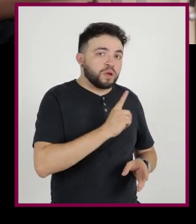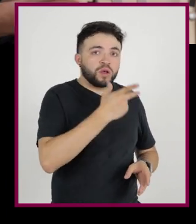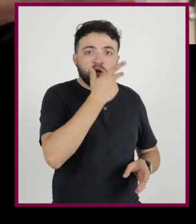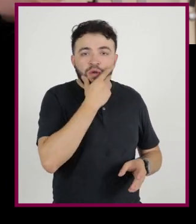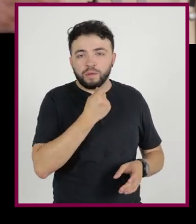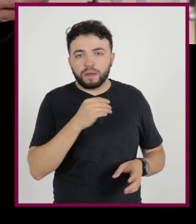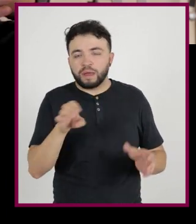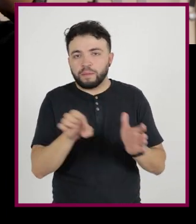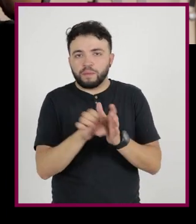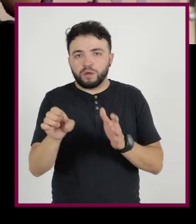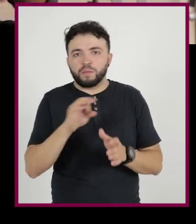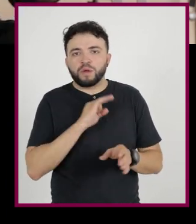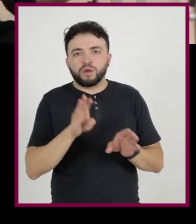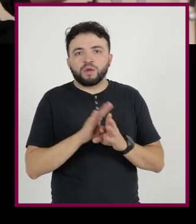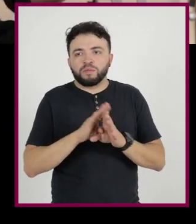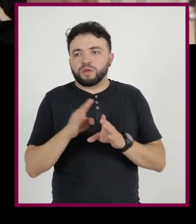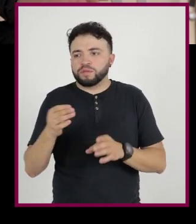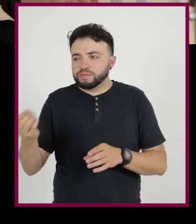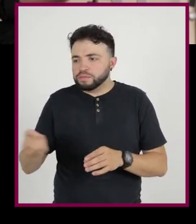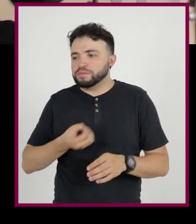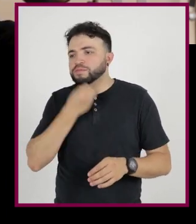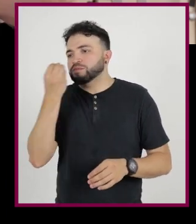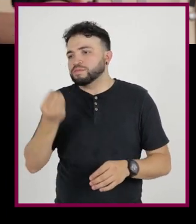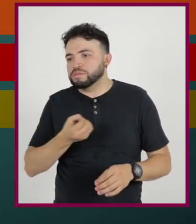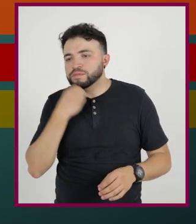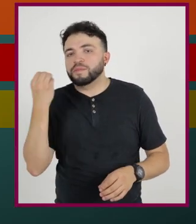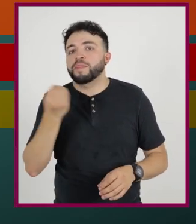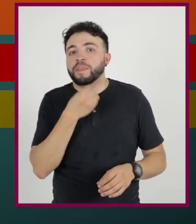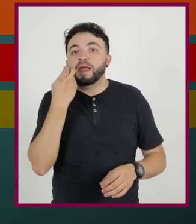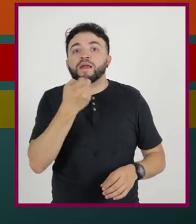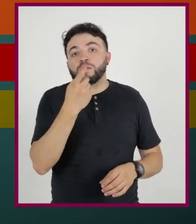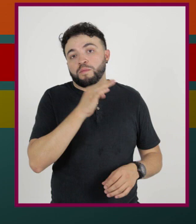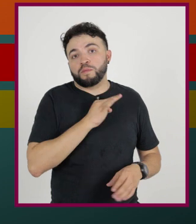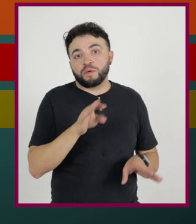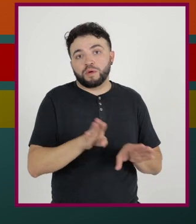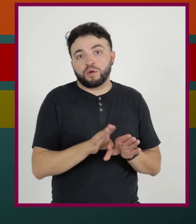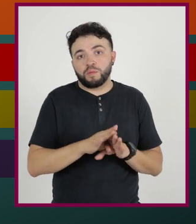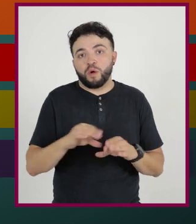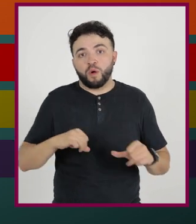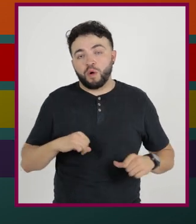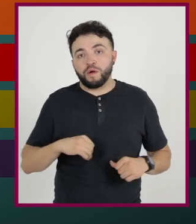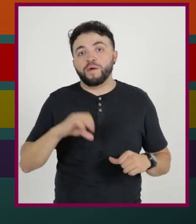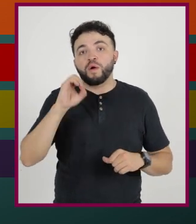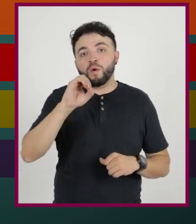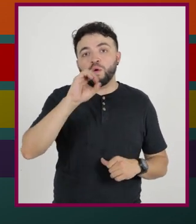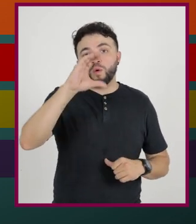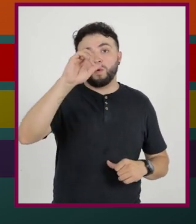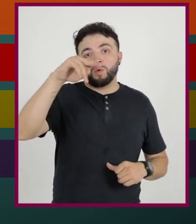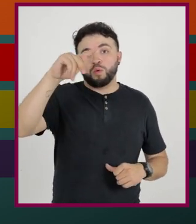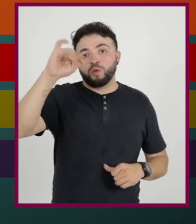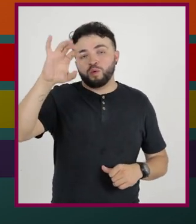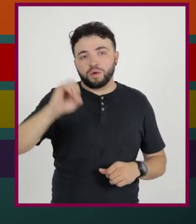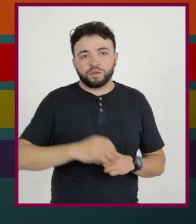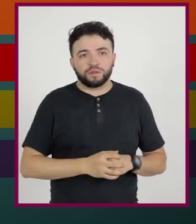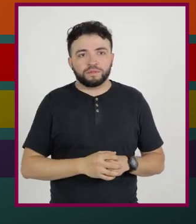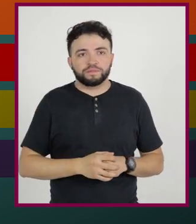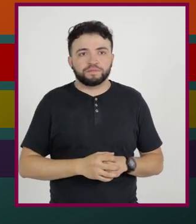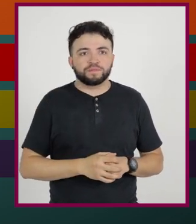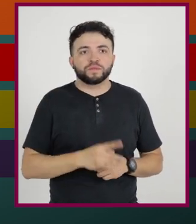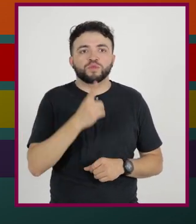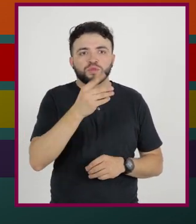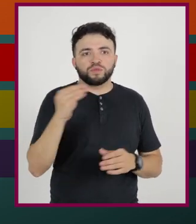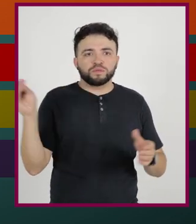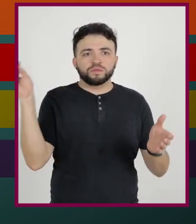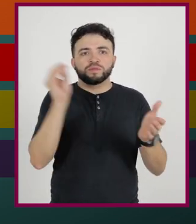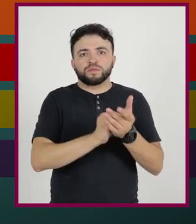una obra narrativa, esta puede ser una novela o un cuento. Y llegamos al final del análisis con la conclusión.